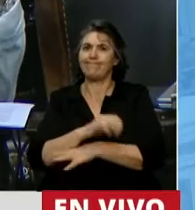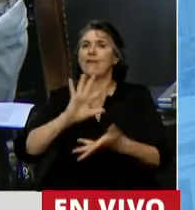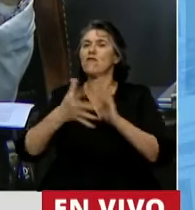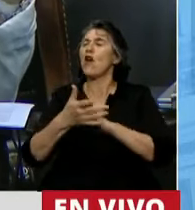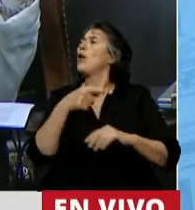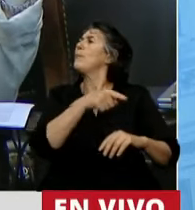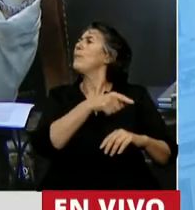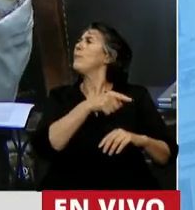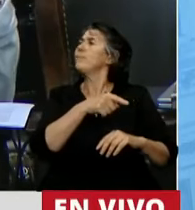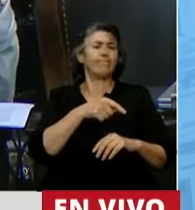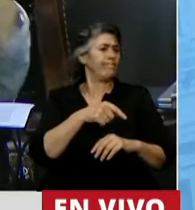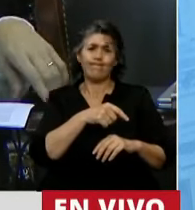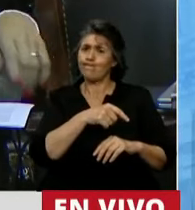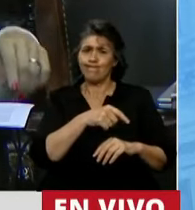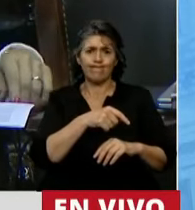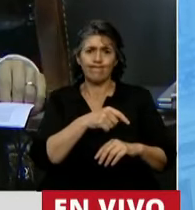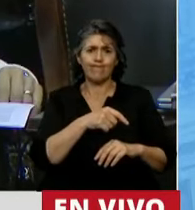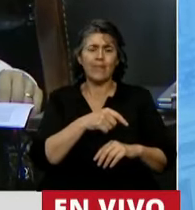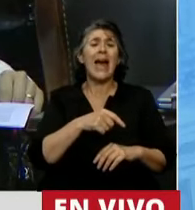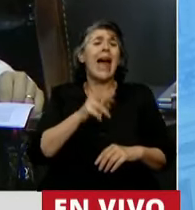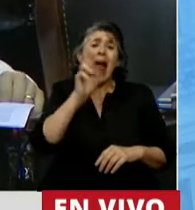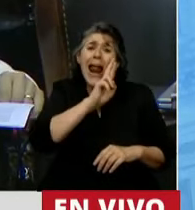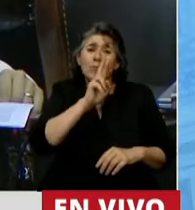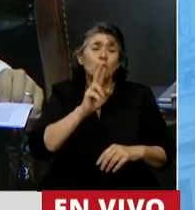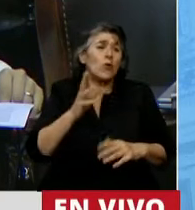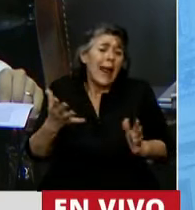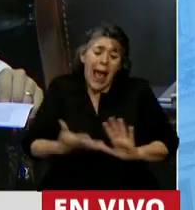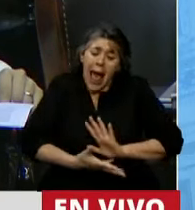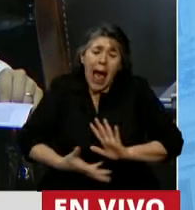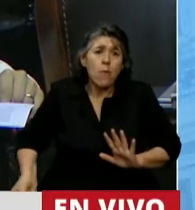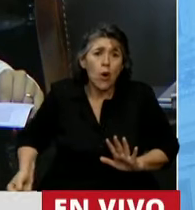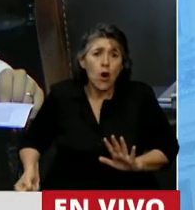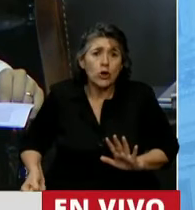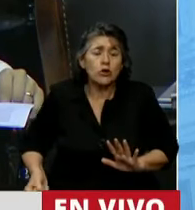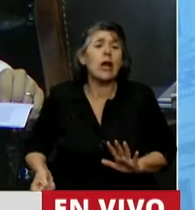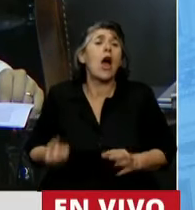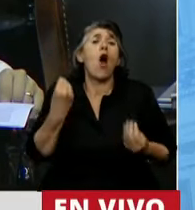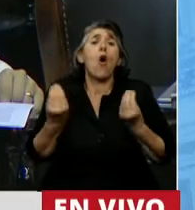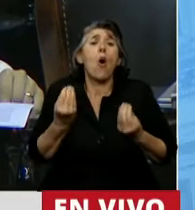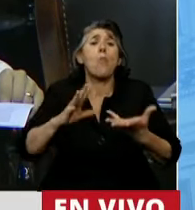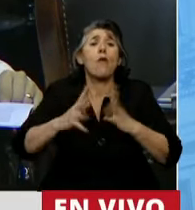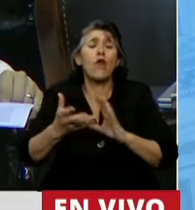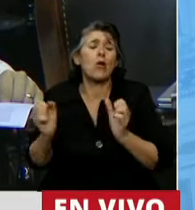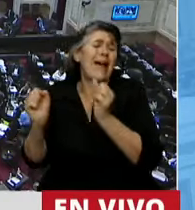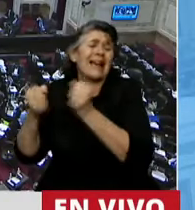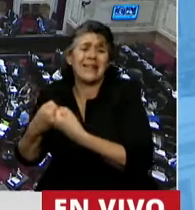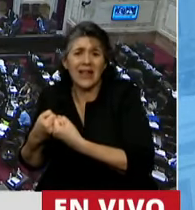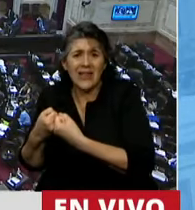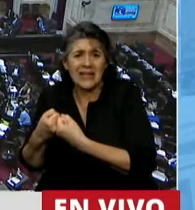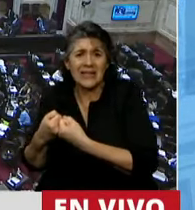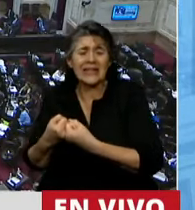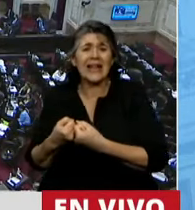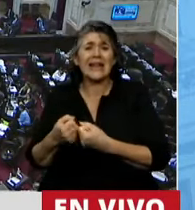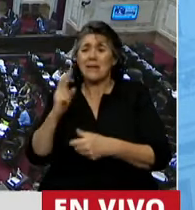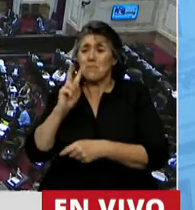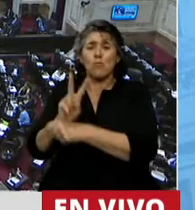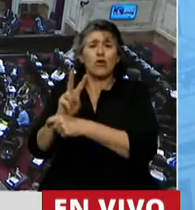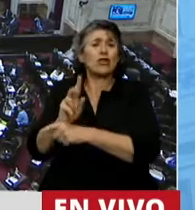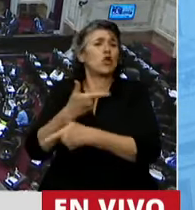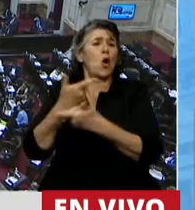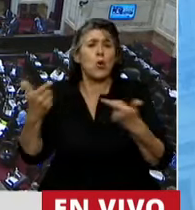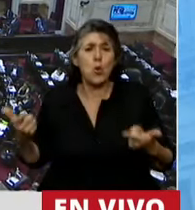costado. Las mujeres abortan y lo hacen de manera clandestina, de manera insegura,